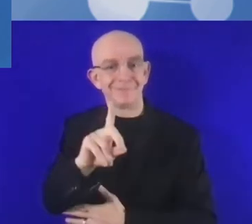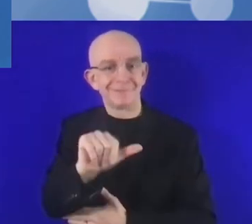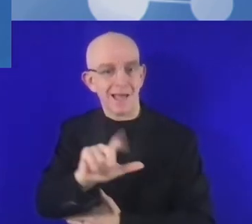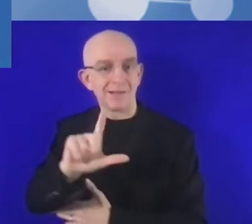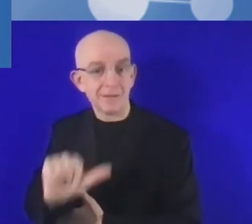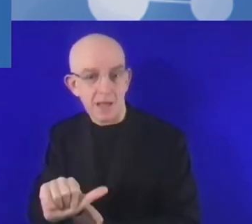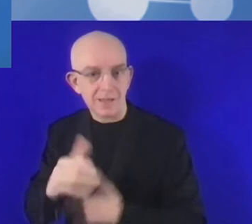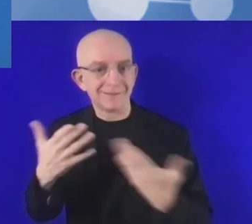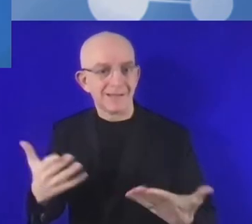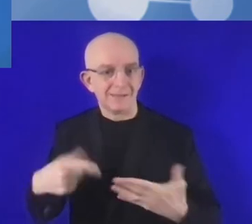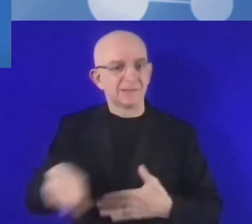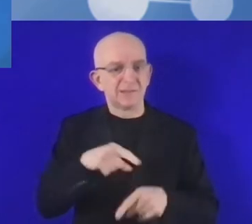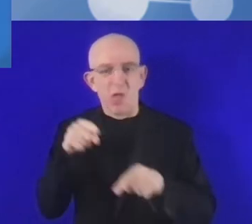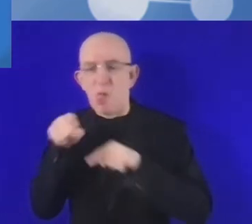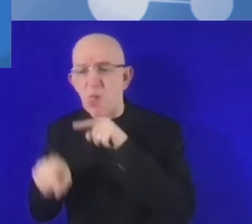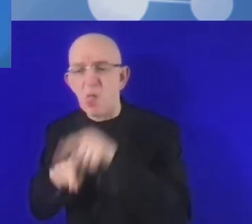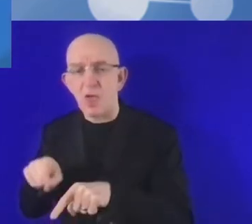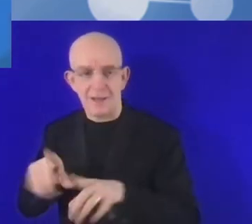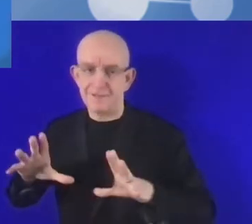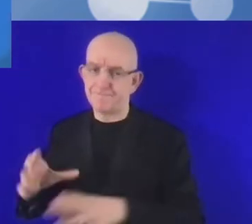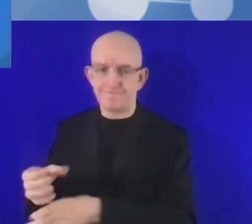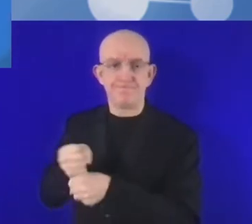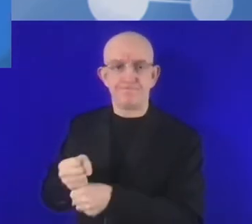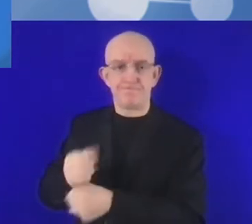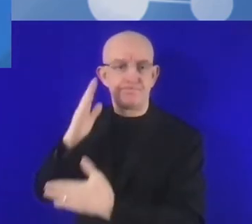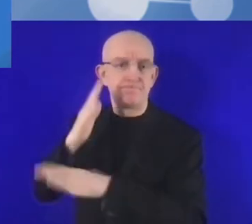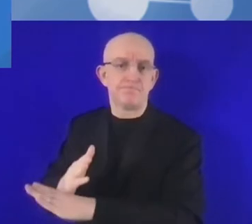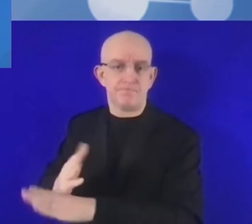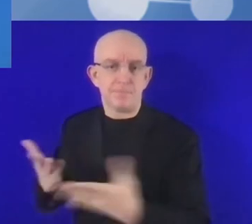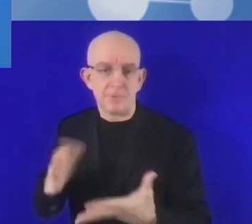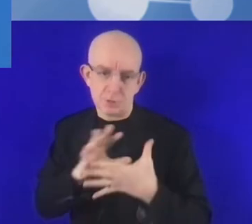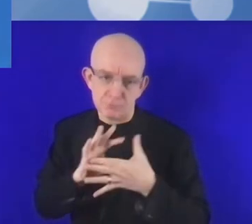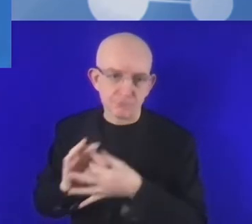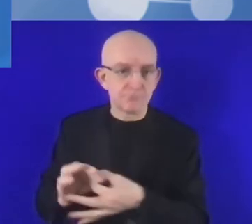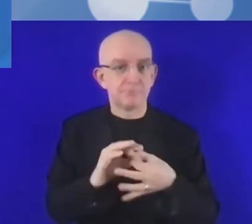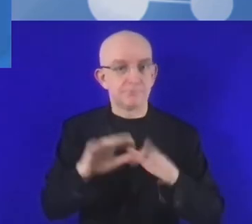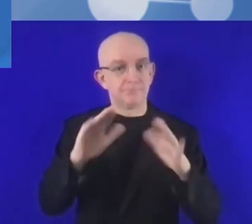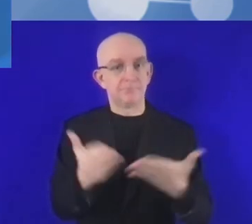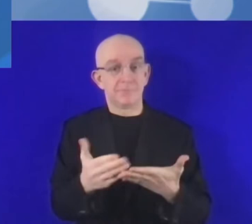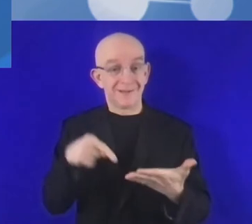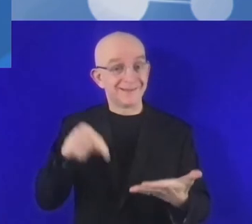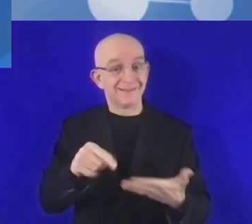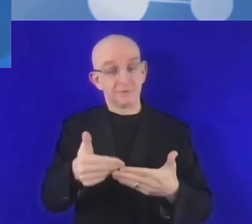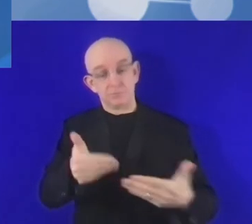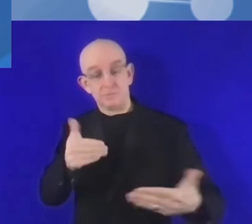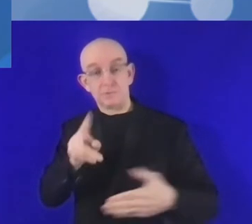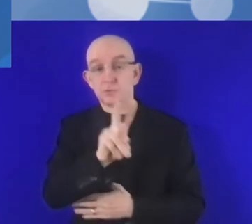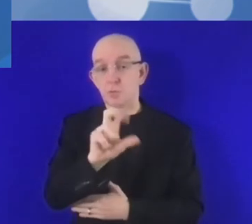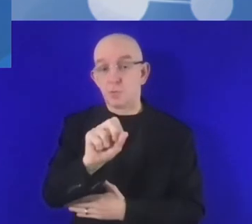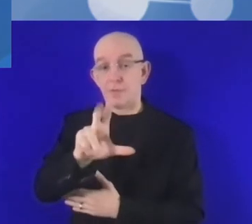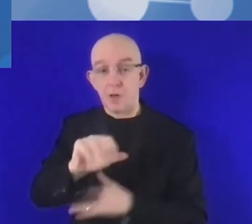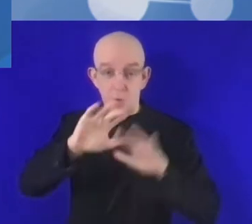el discurso del odio y conectando a todos al Internet hasta el año 2030. Este